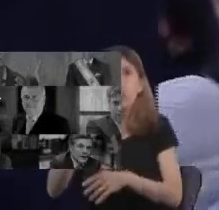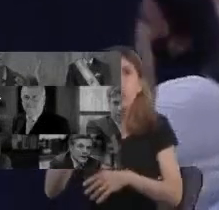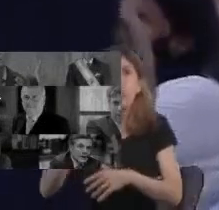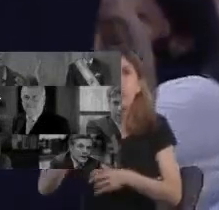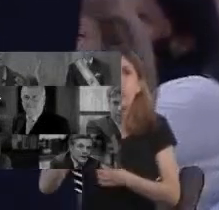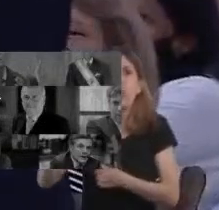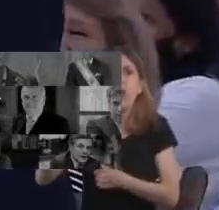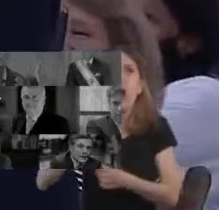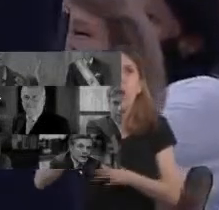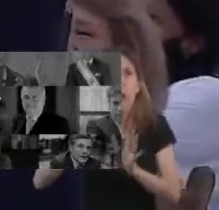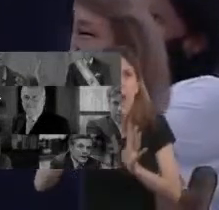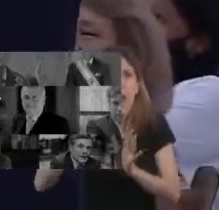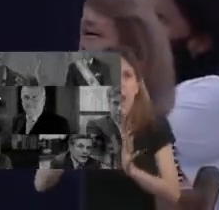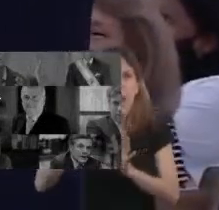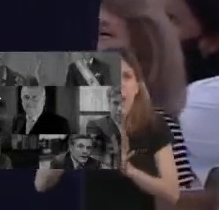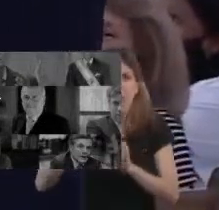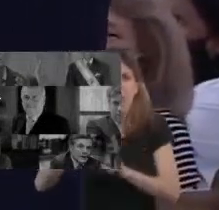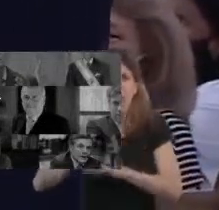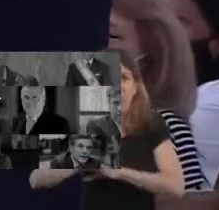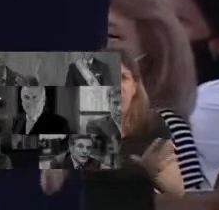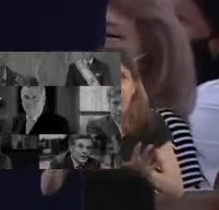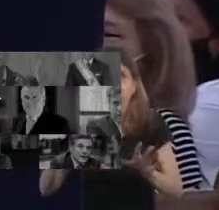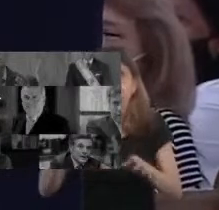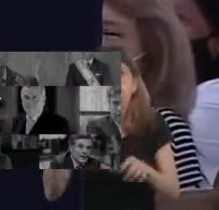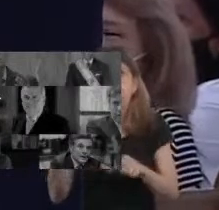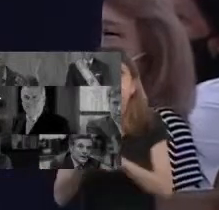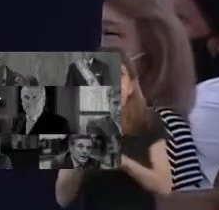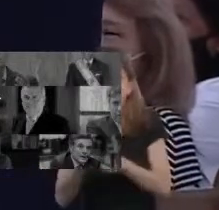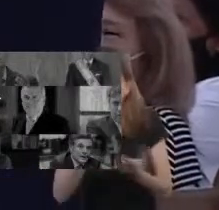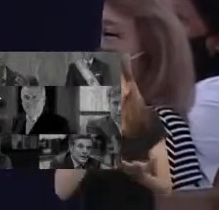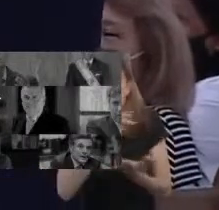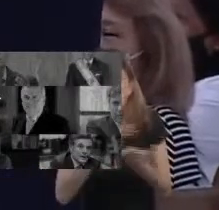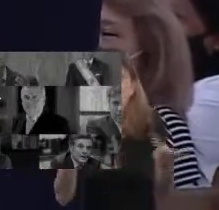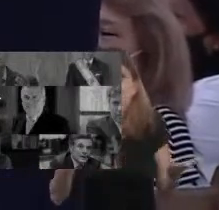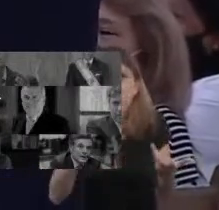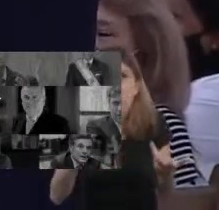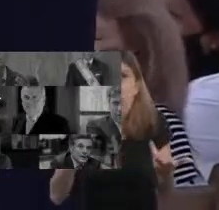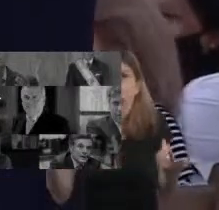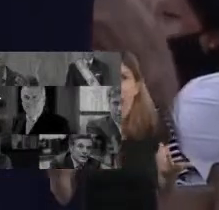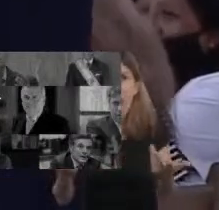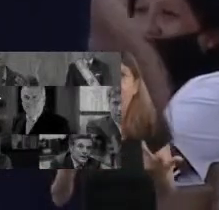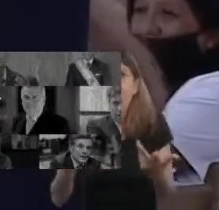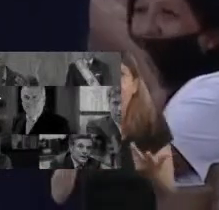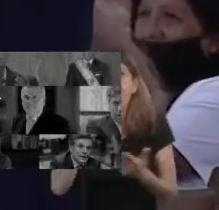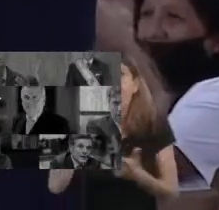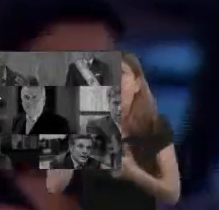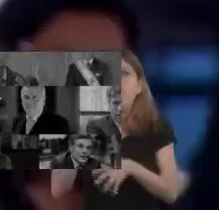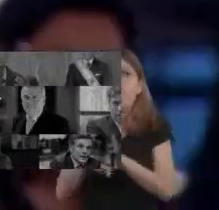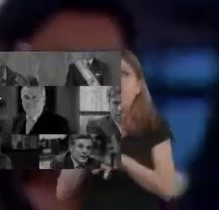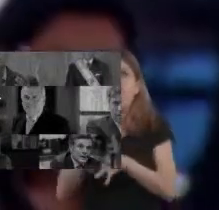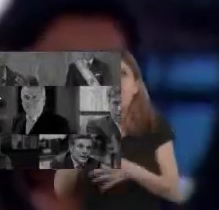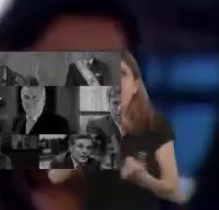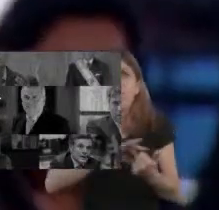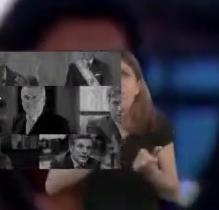pero se me fue. Y después, nada, trabajo nada, ya ingreso